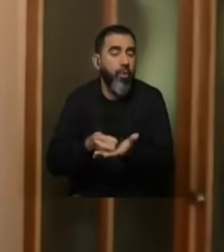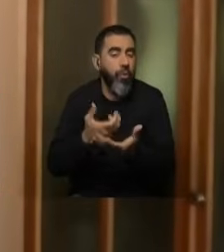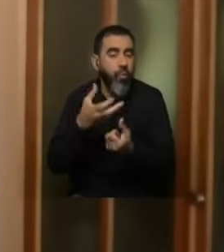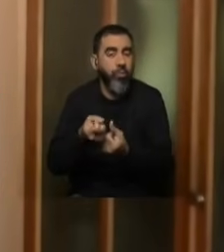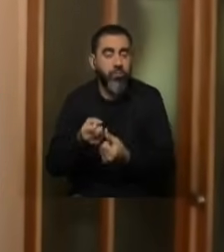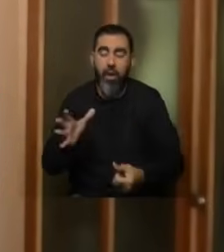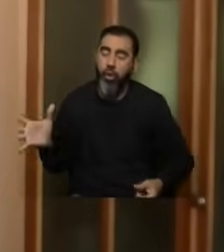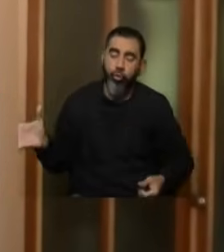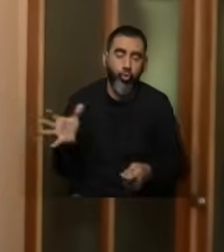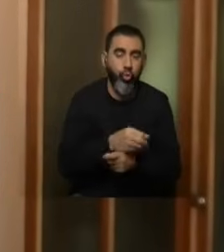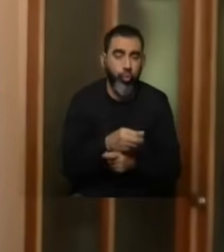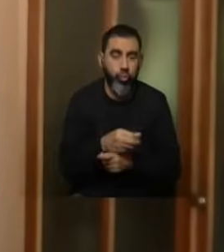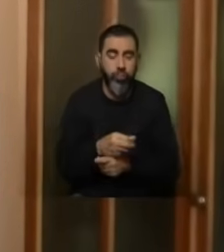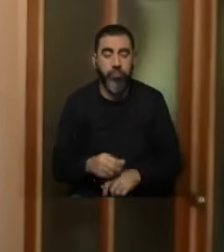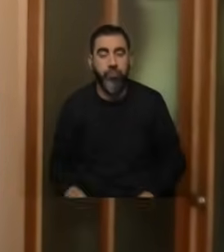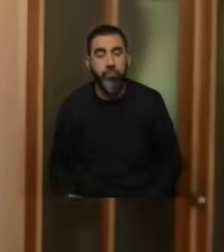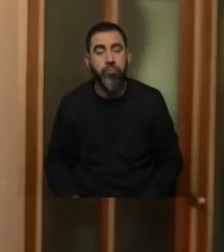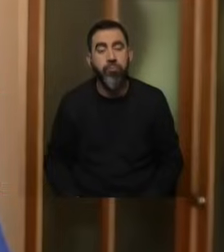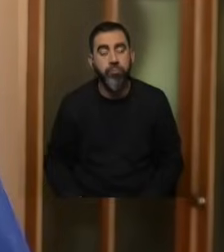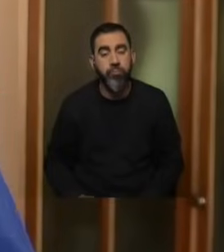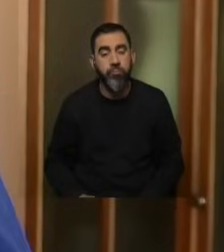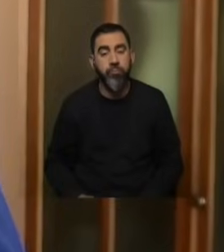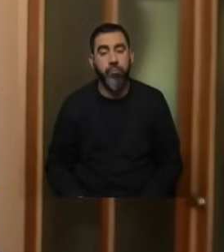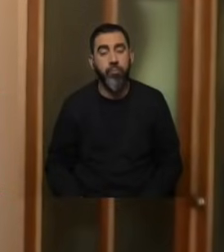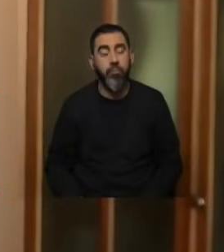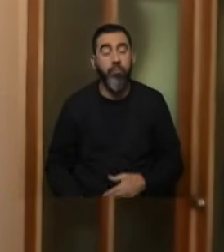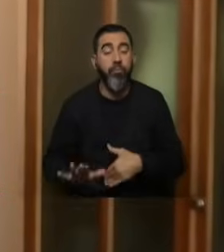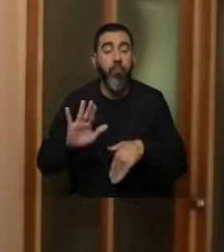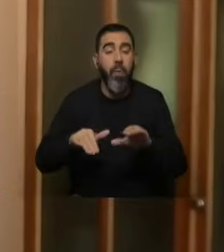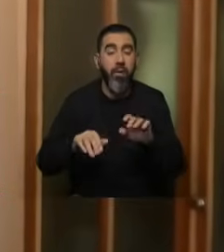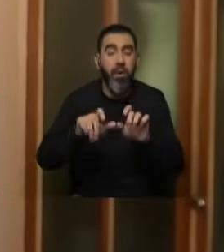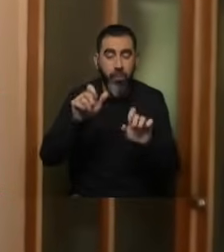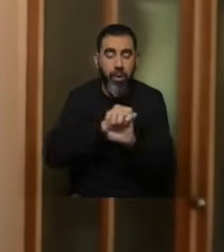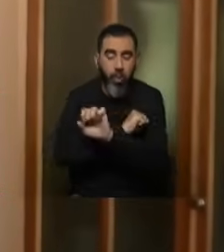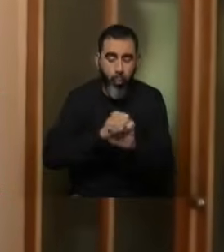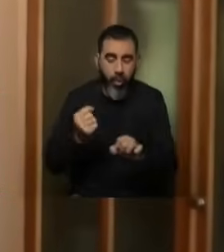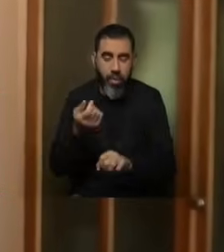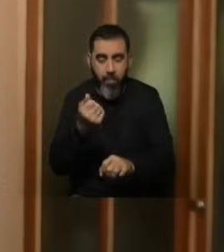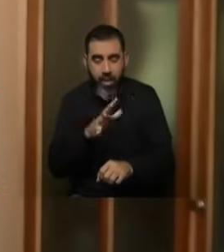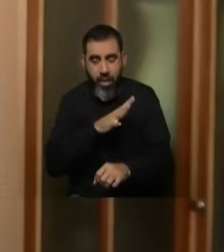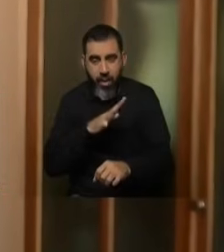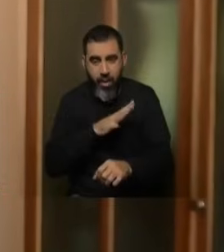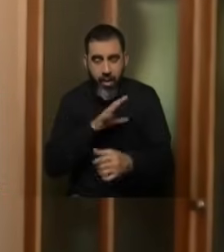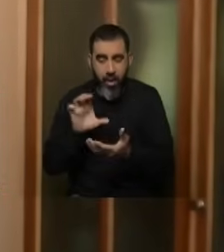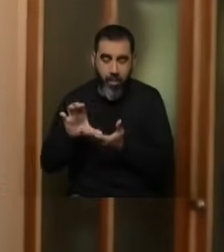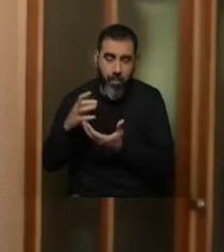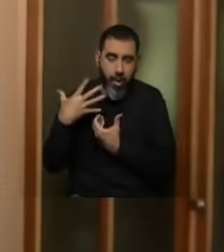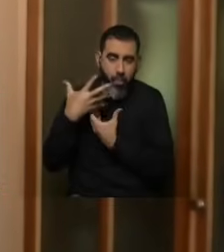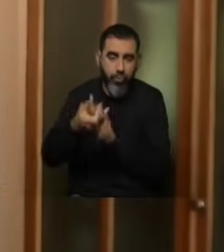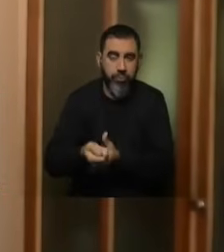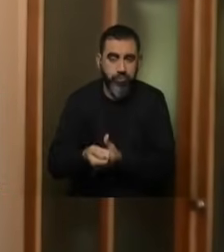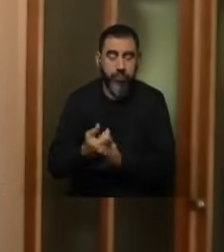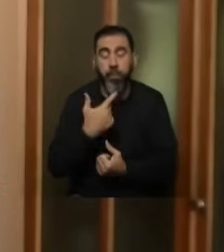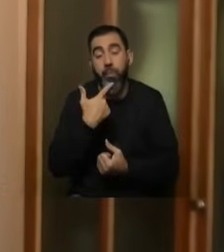todos a todos a todos a fundamentalmente a los que pueden tienen medios materiales para Para apoyar verdad un buen